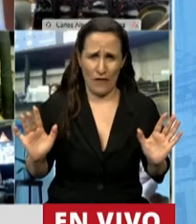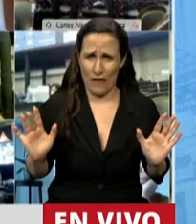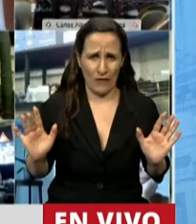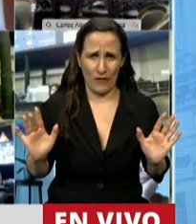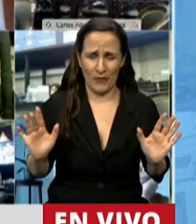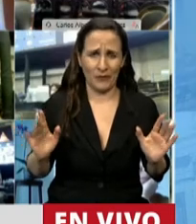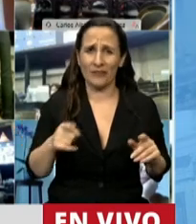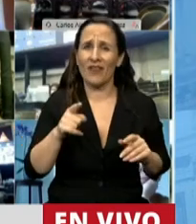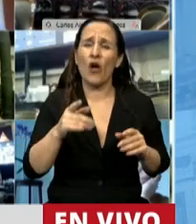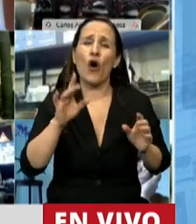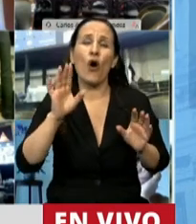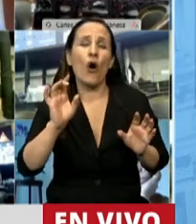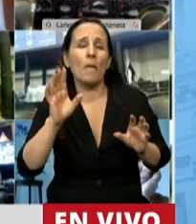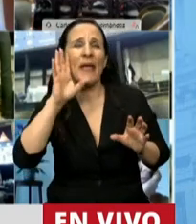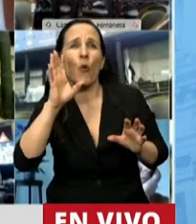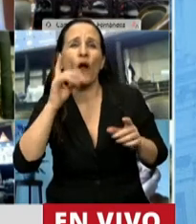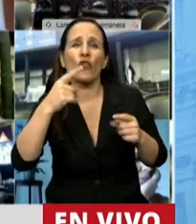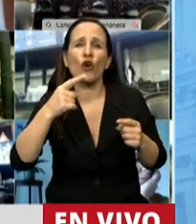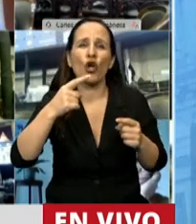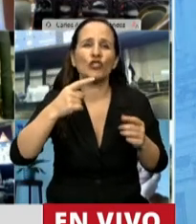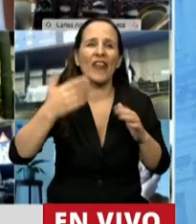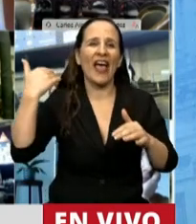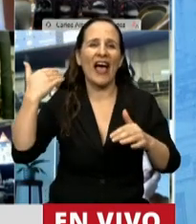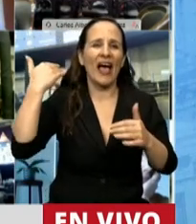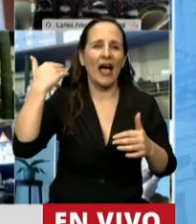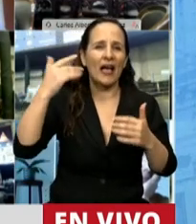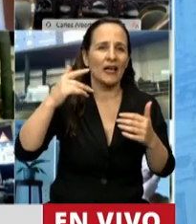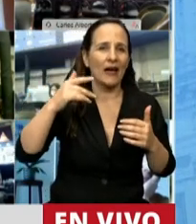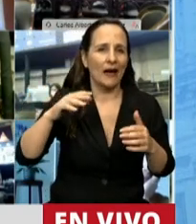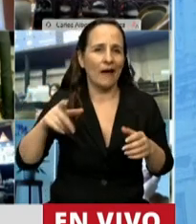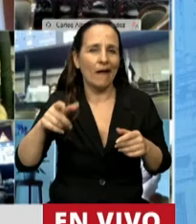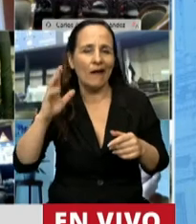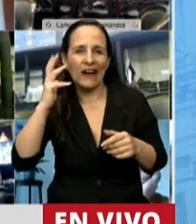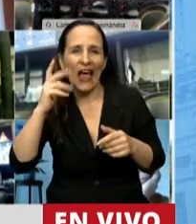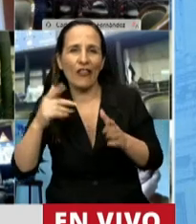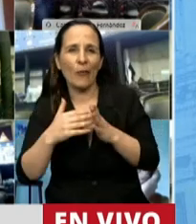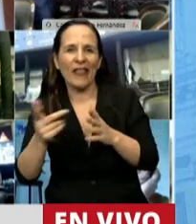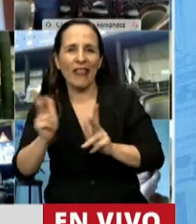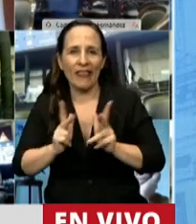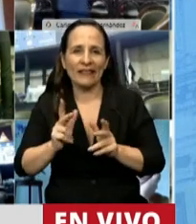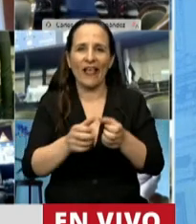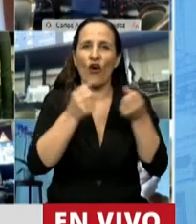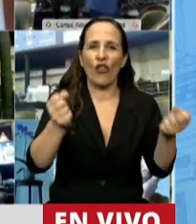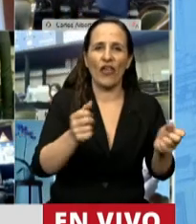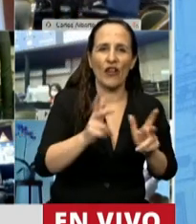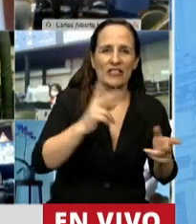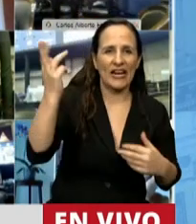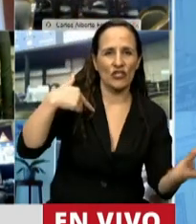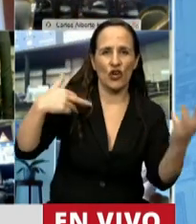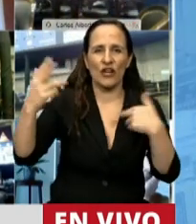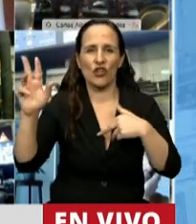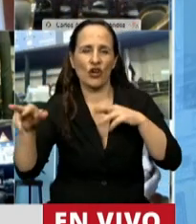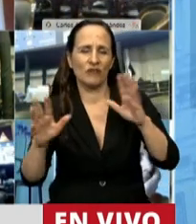solamente de la memoria selectiva, conveniente, escuchando la radio o leyendo los diarios que nos dicen que tenemos la razón, ya no